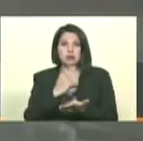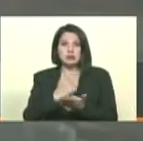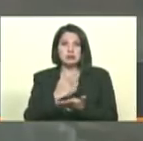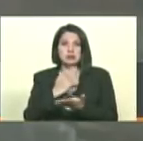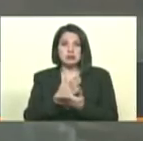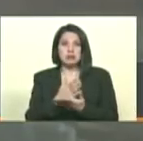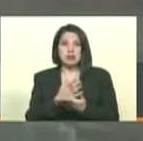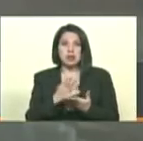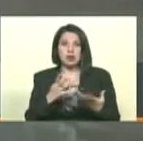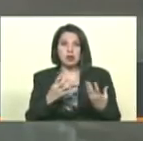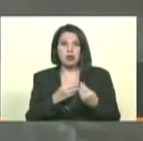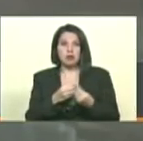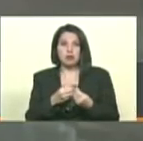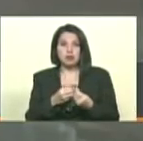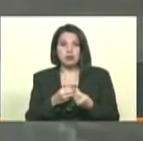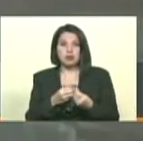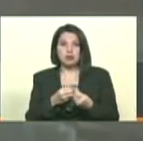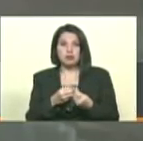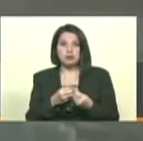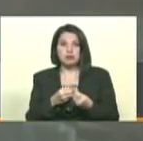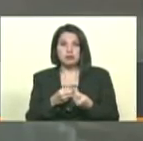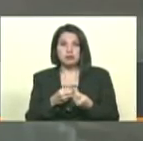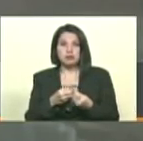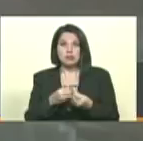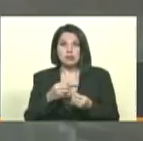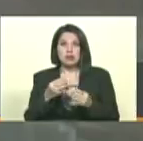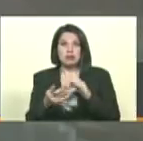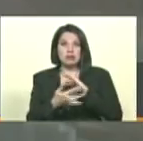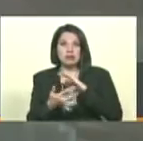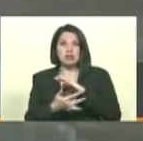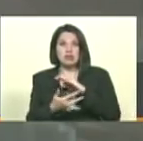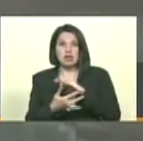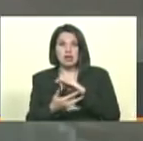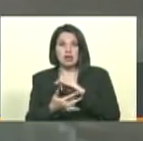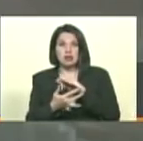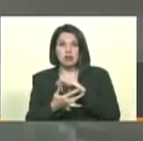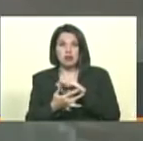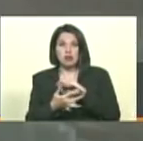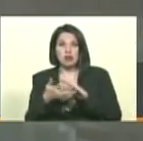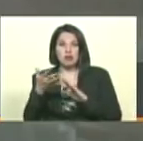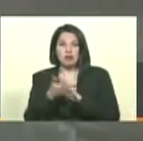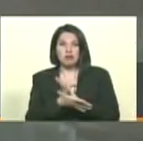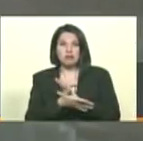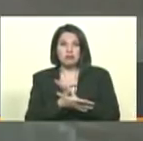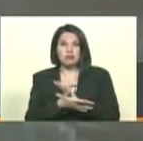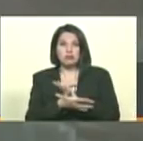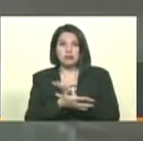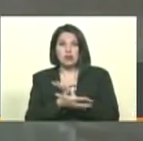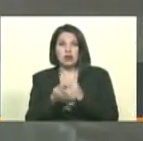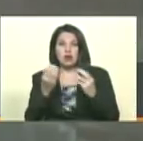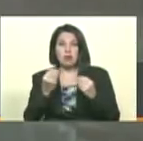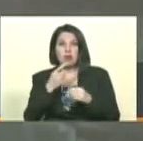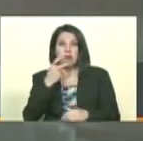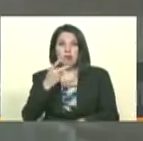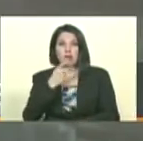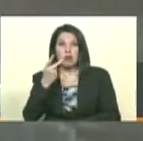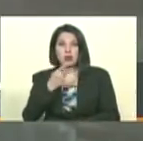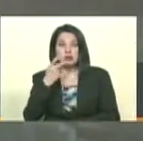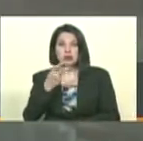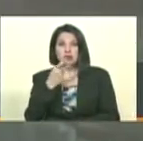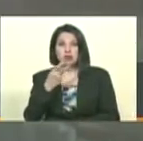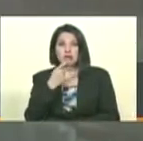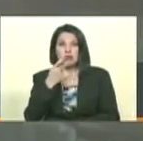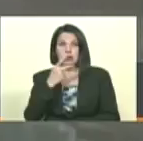vamos a hacer en presencia de los técnicos de las organizaciones con fines políticos, que siempre